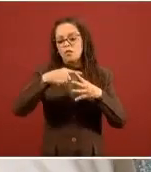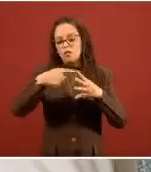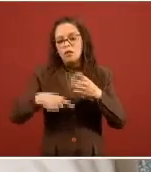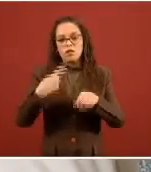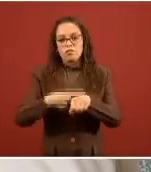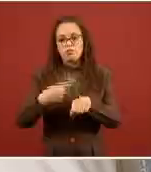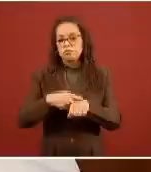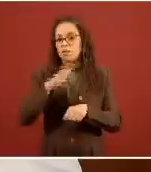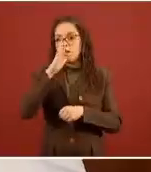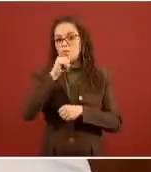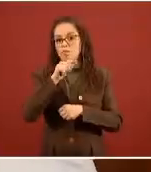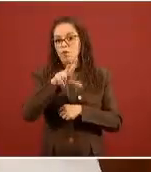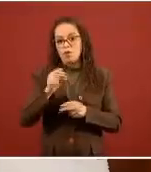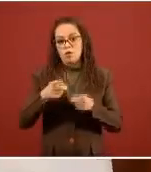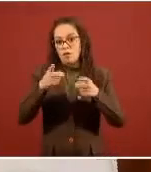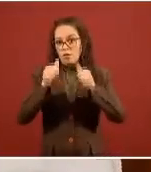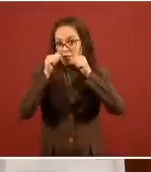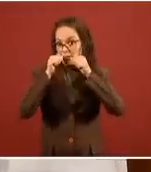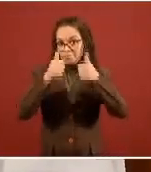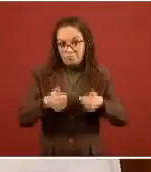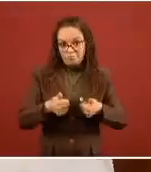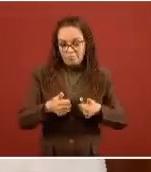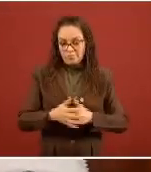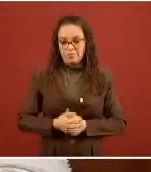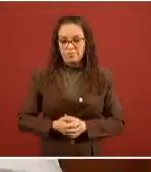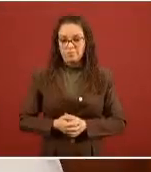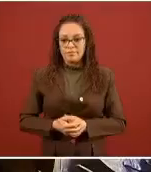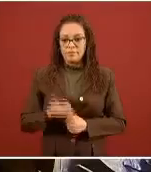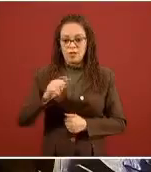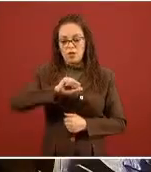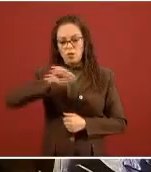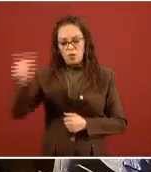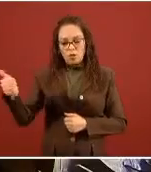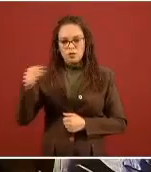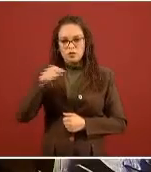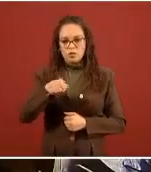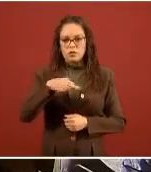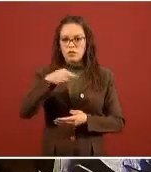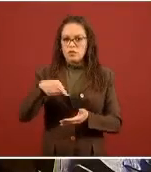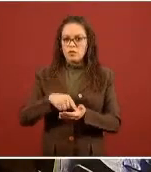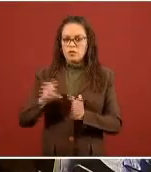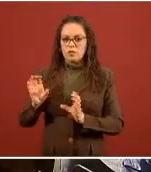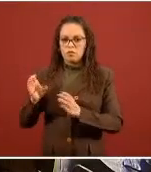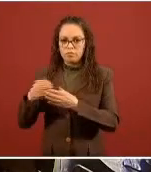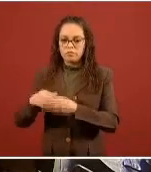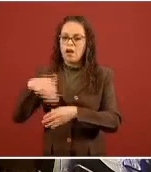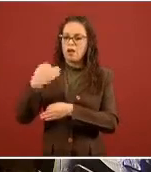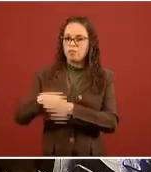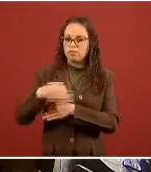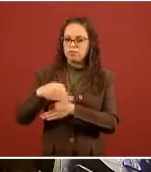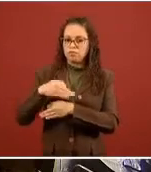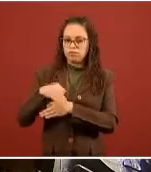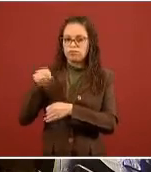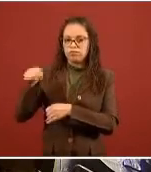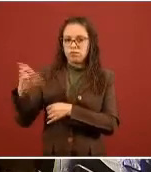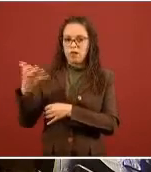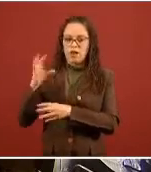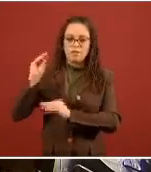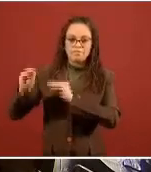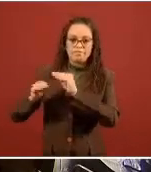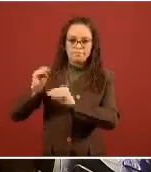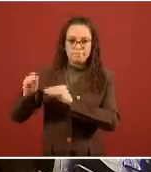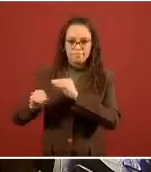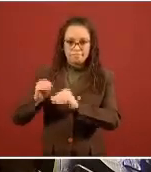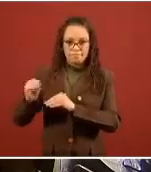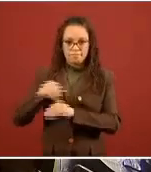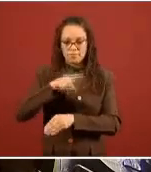unidades nuevas adicionales que tendremos y algunas unidades temporales que se van a instalar en las